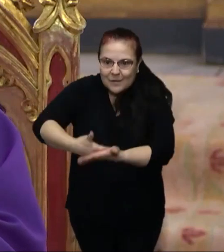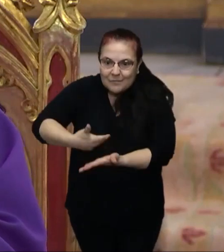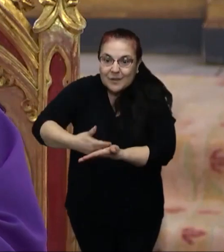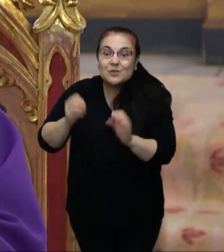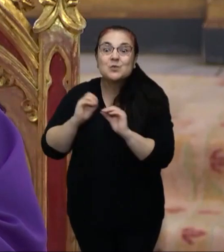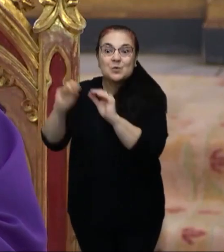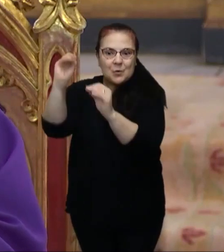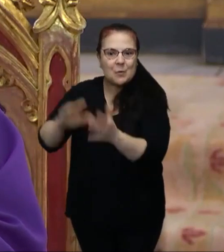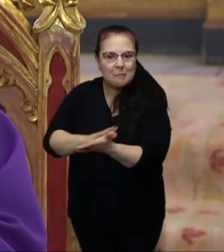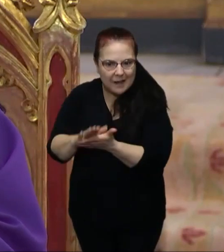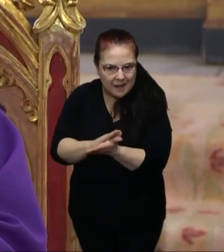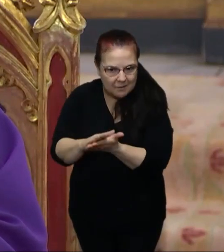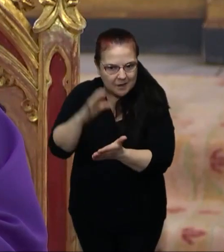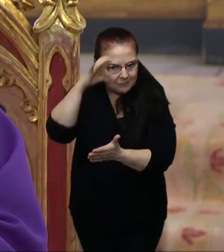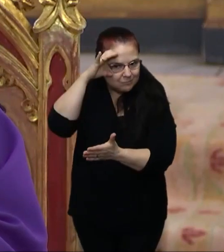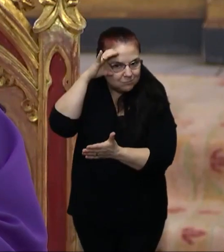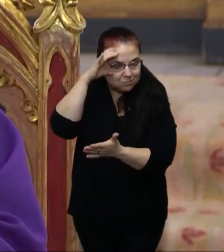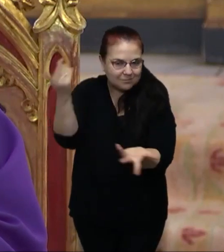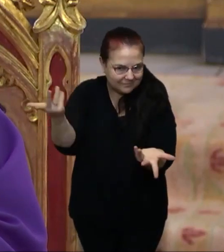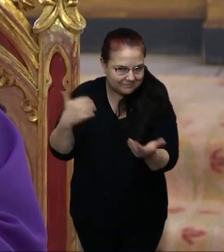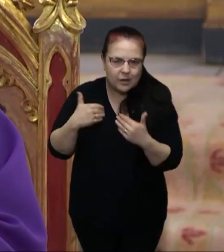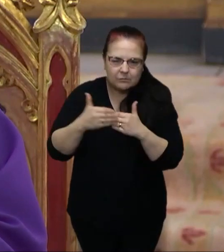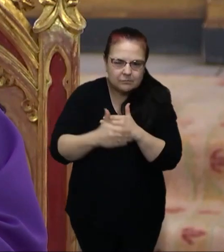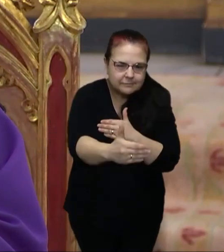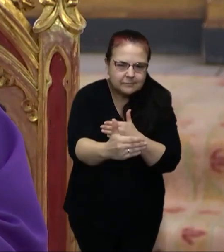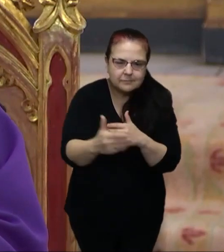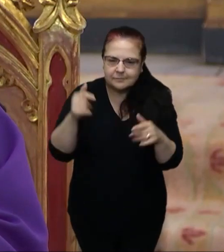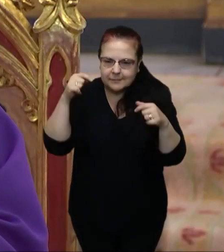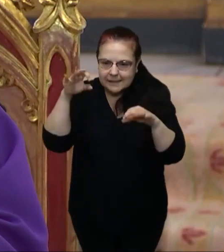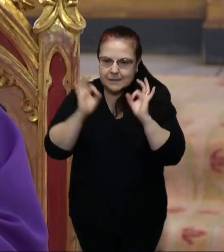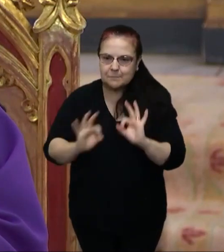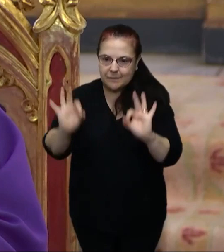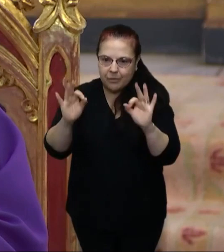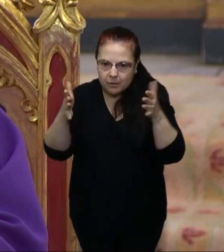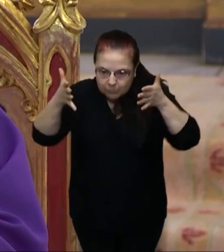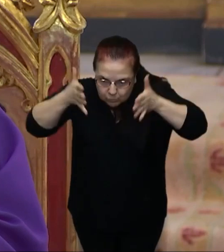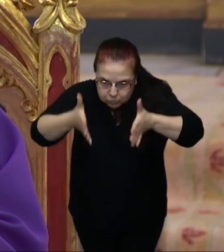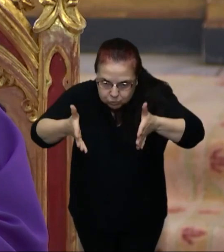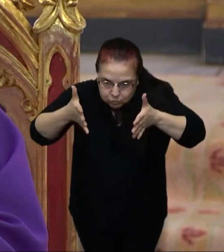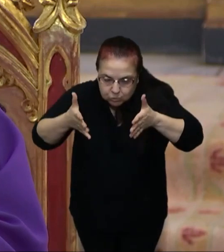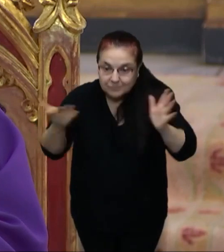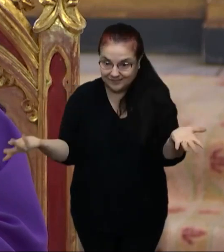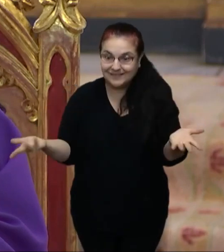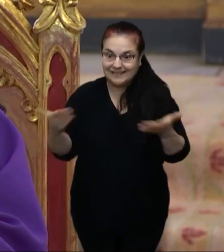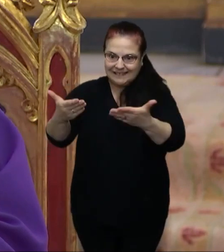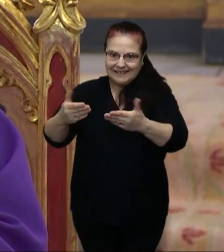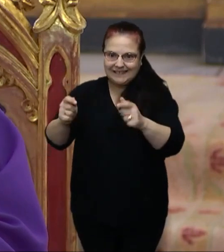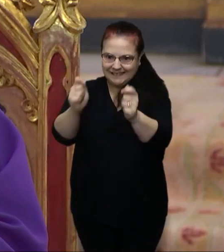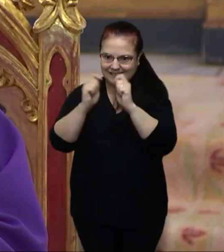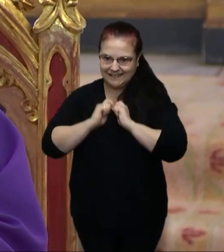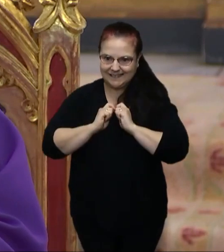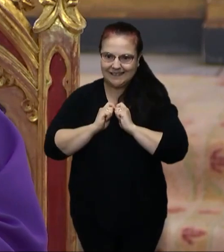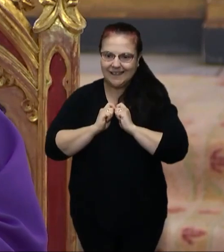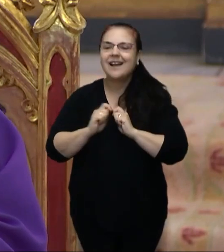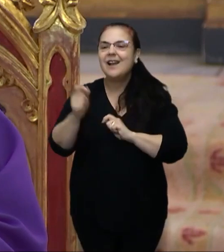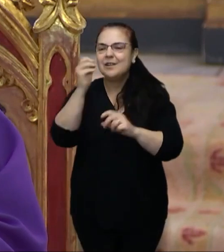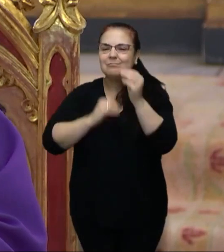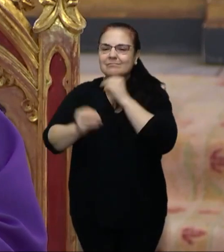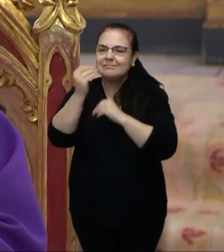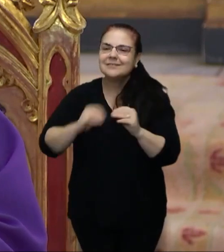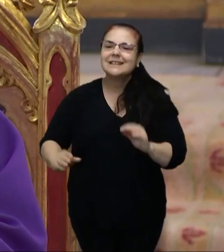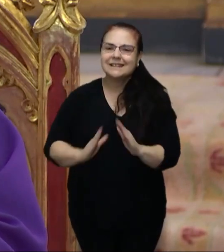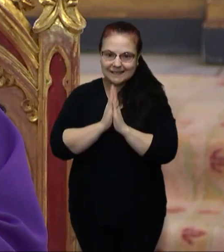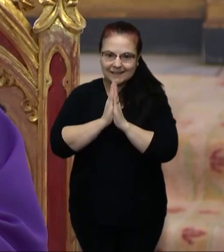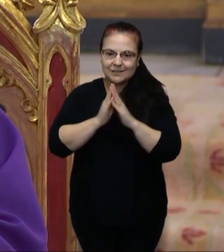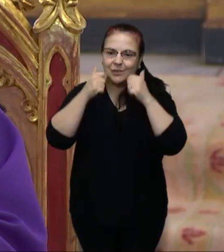palabra, que vamos a escuchar con especial atención, y nos ofrece el alimento santo de su cuerpo y su sangre, sin